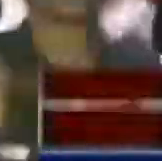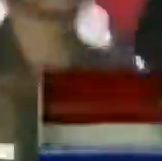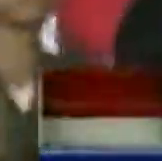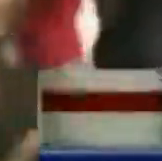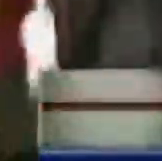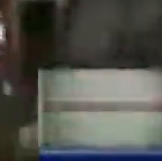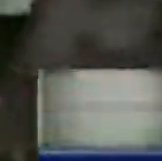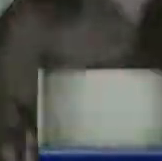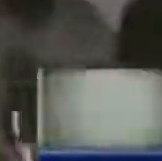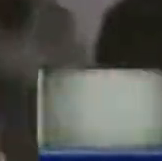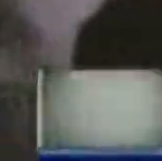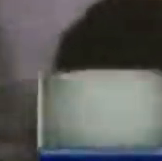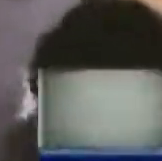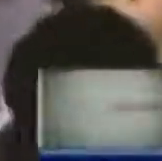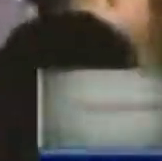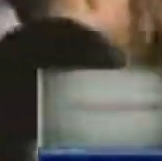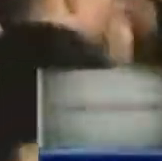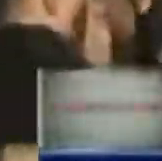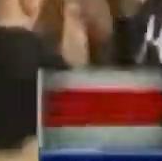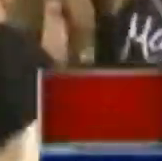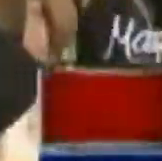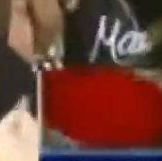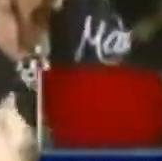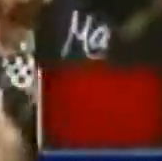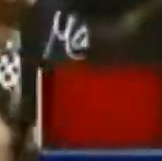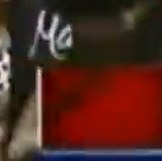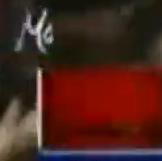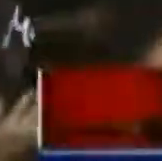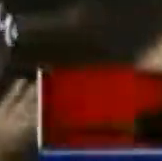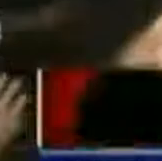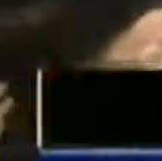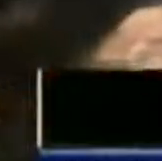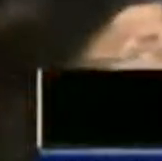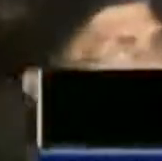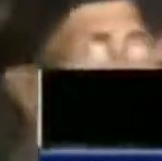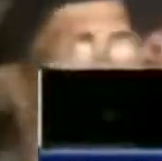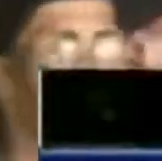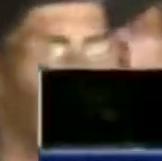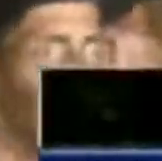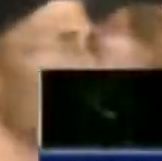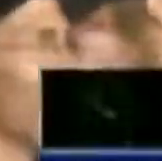porque eres la mejor manera hasta ahora siempre hacemos